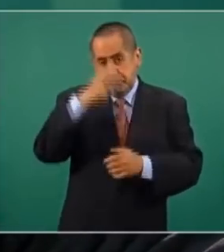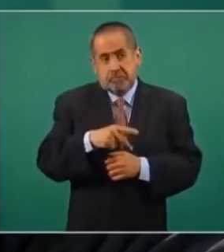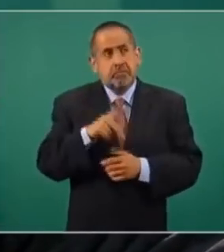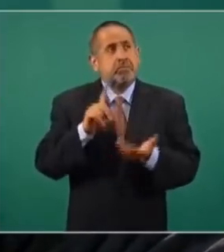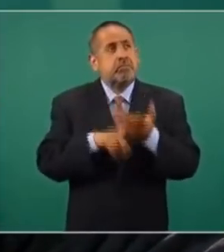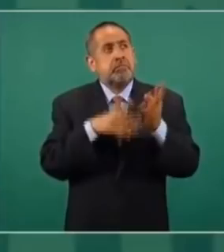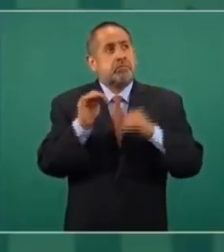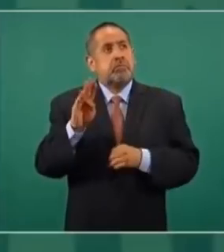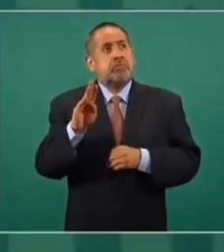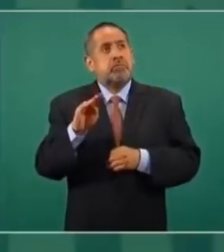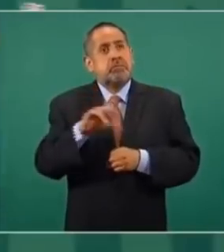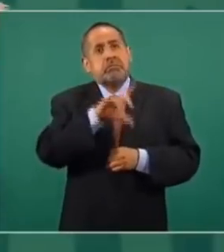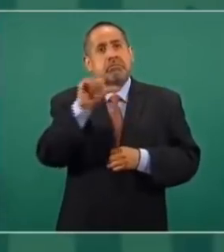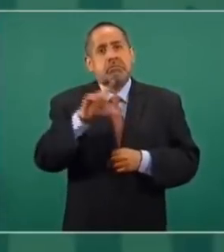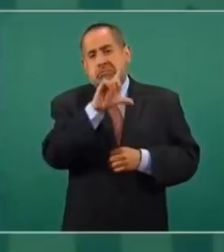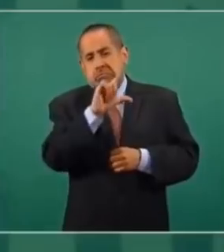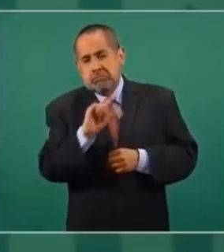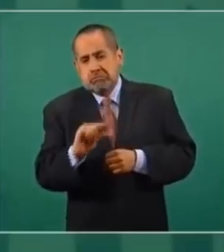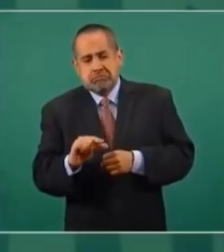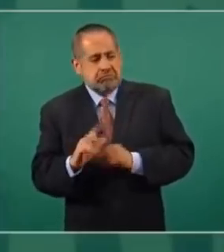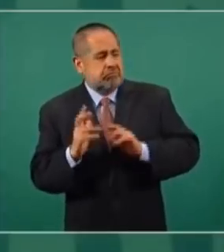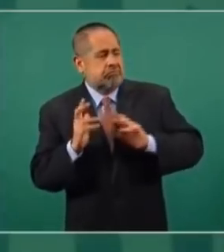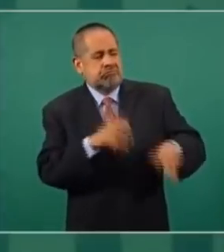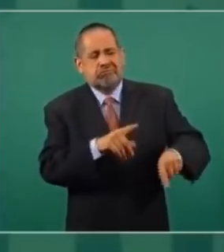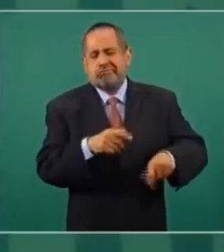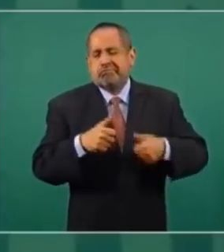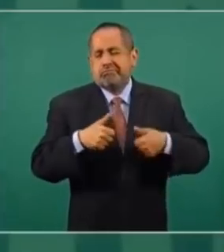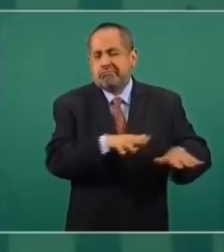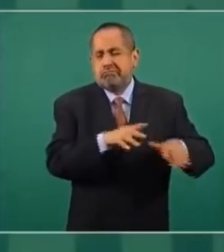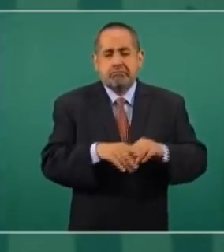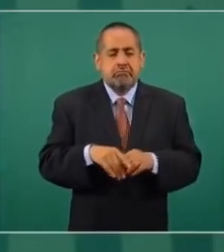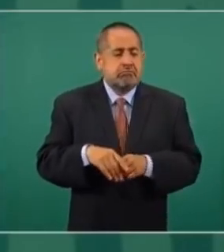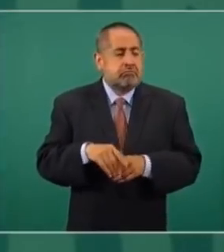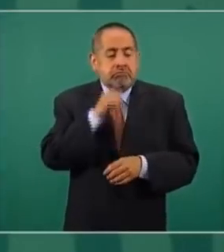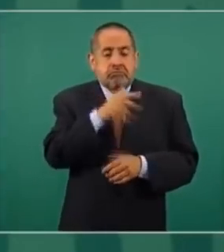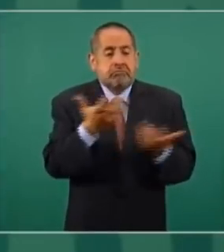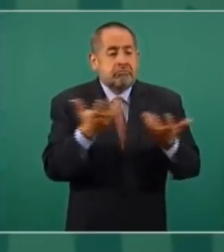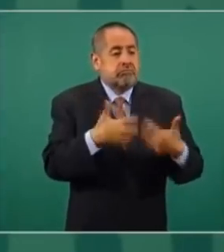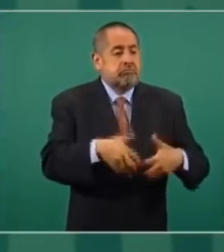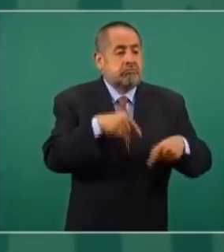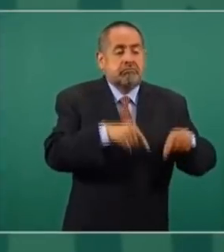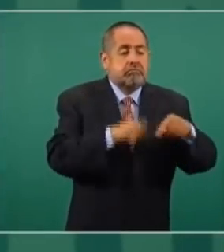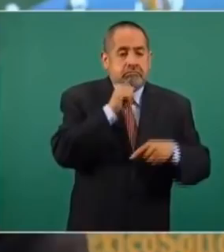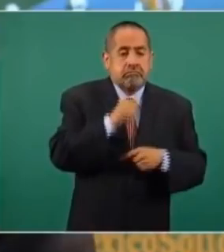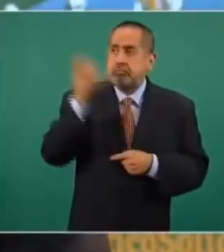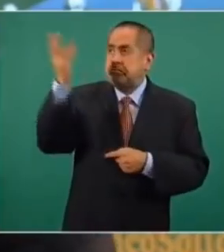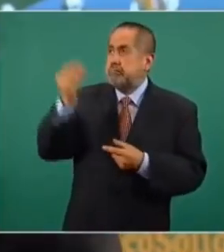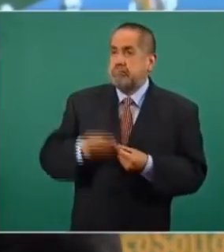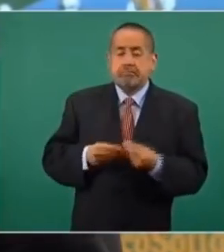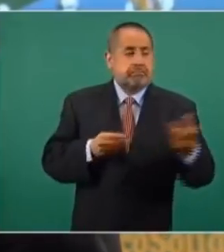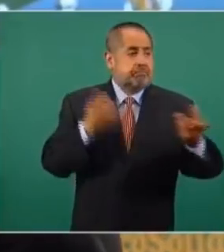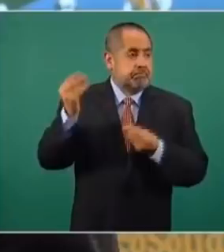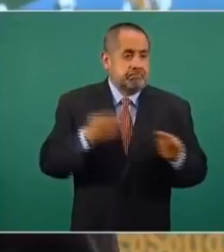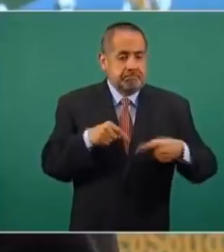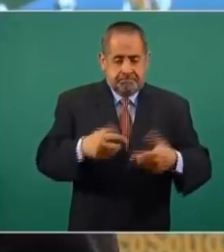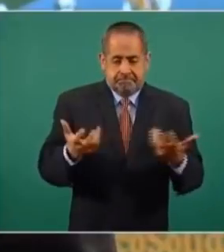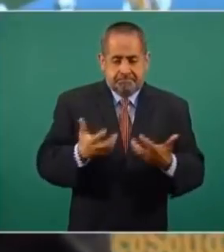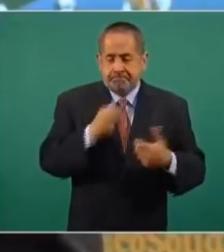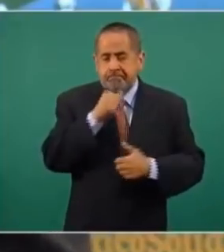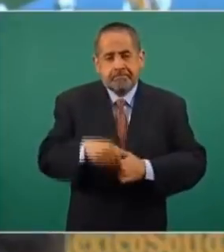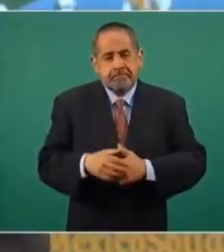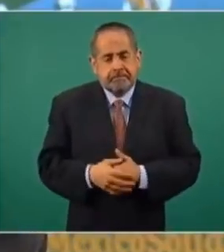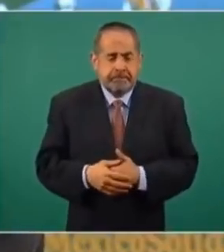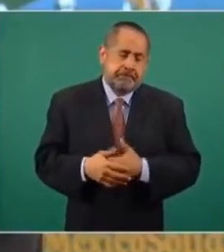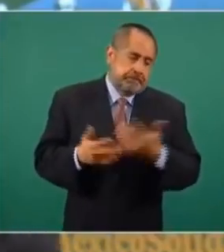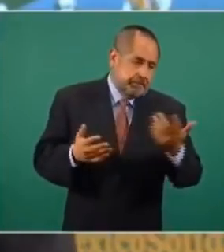90. Se desarmó y se convirtió en un distribuidor. Bueno, pues así se hizo.